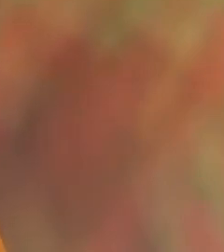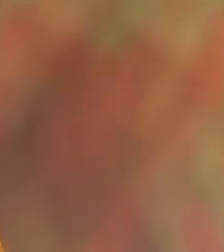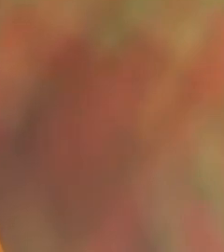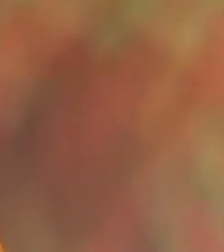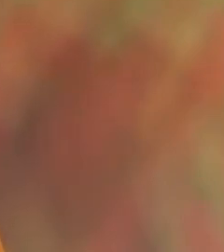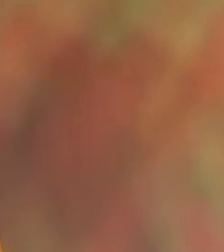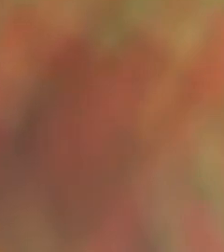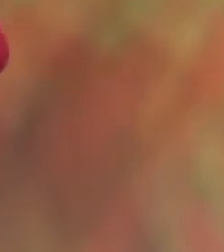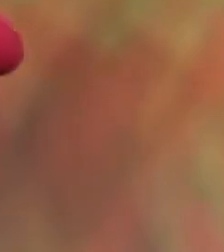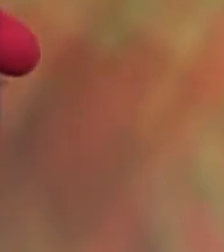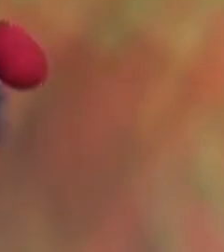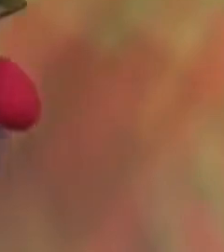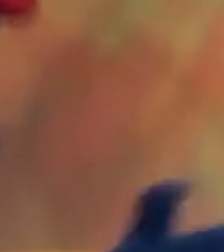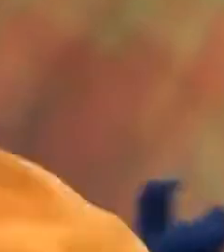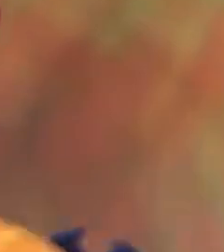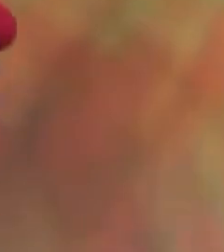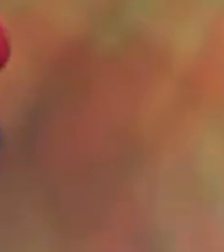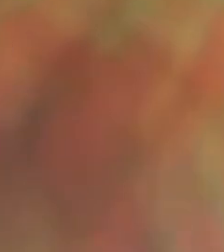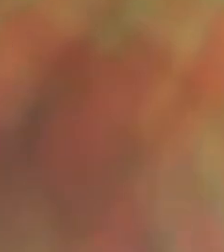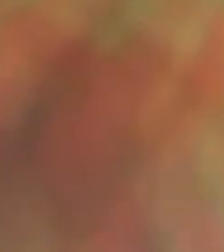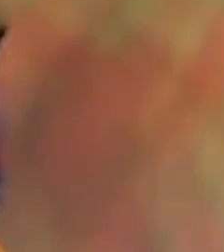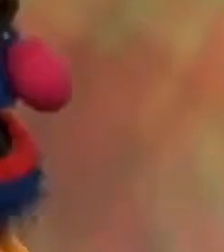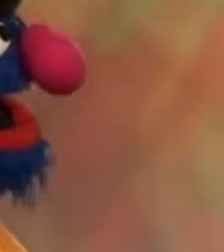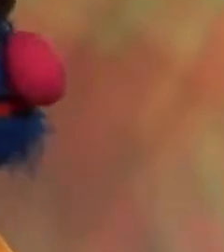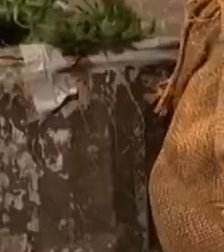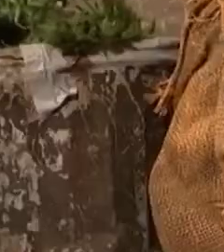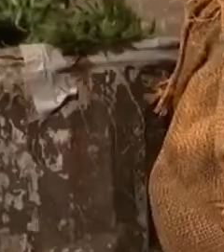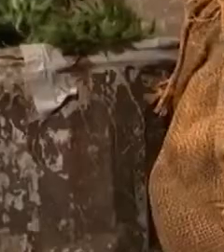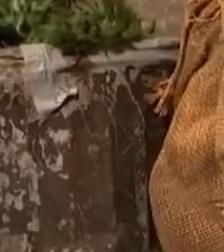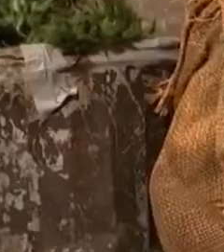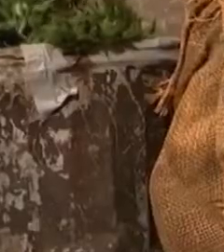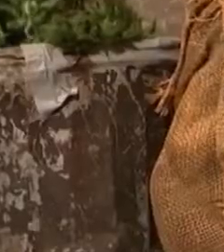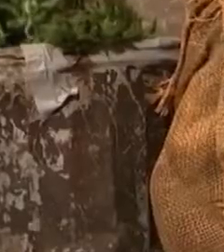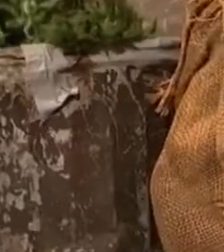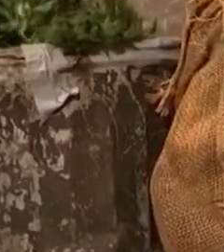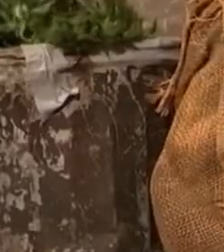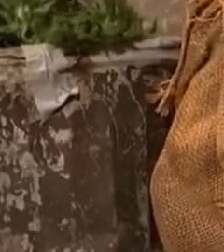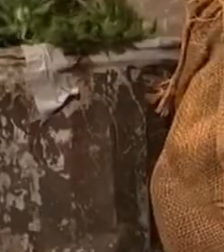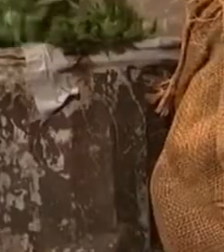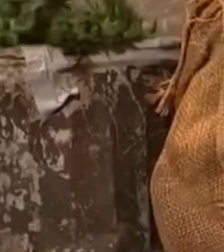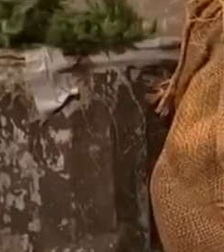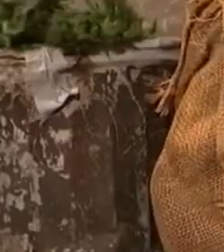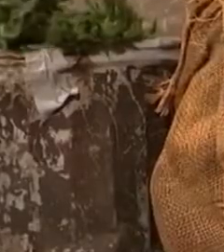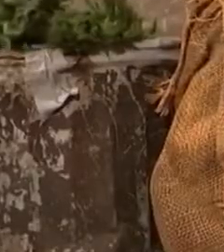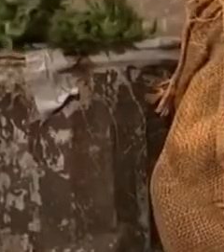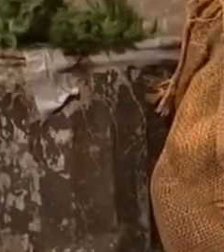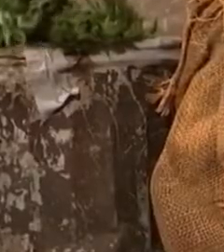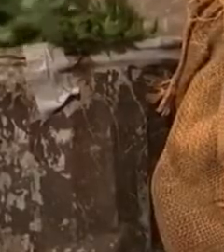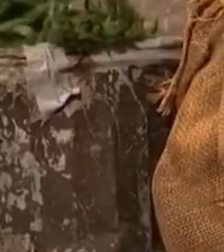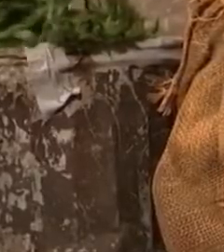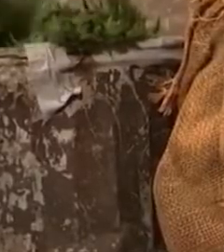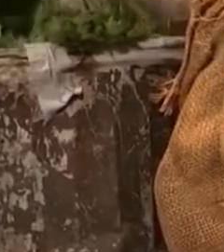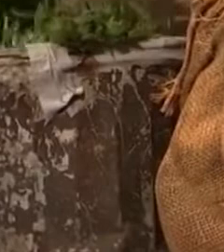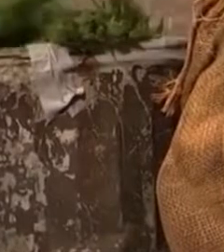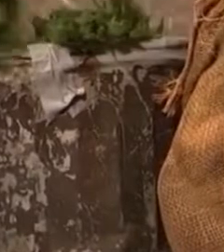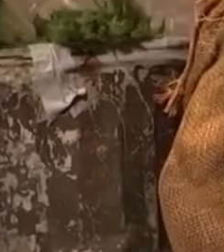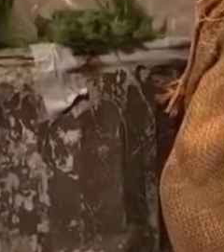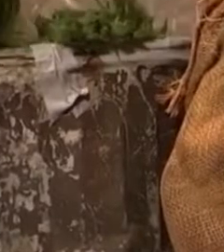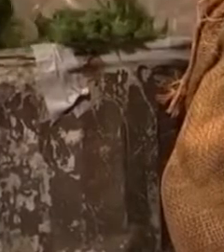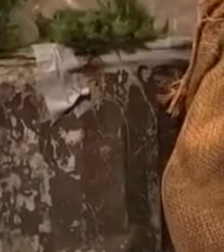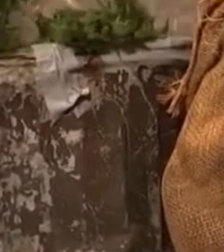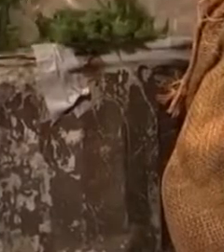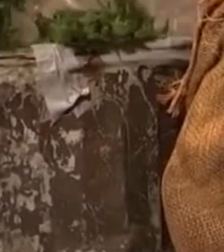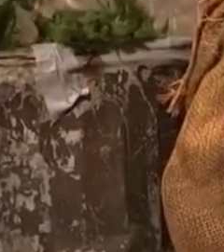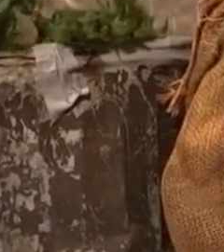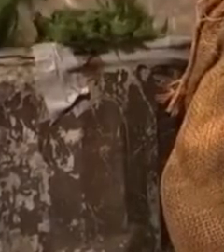si leemos libros, o si resolvemos acertijos, o si comemos comida saludable. ¿Cuántas veces más quieres que cuente el cerro?